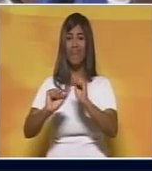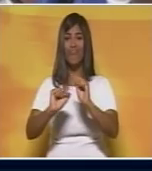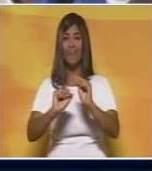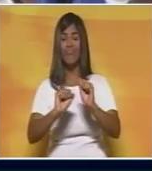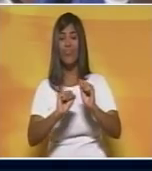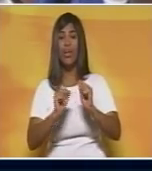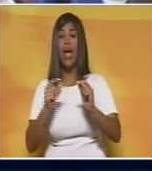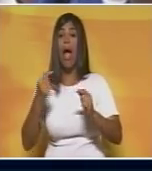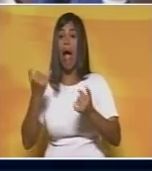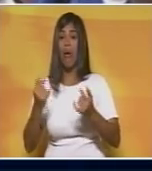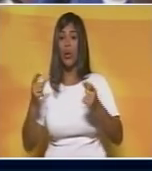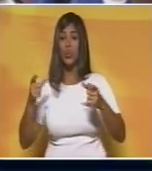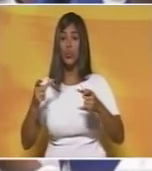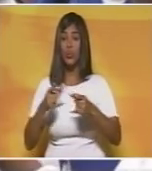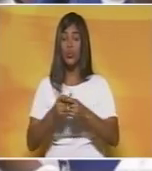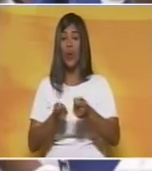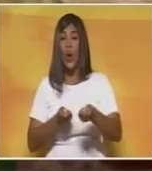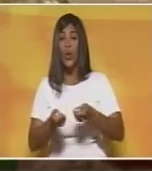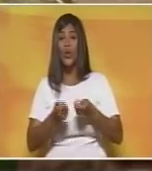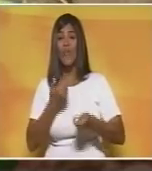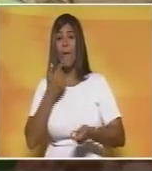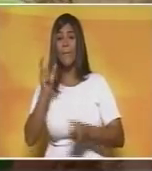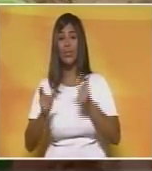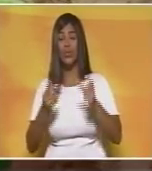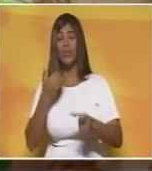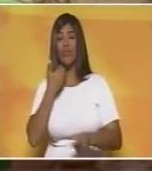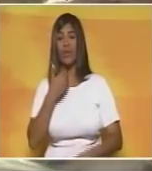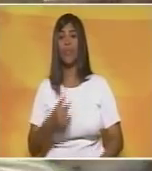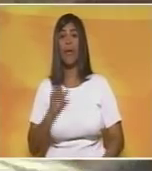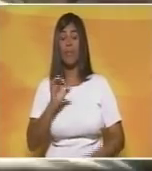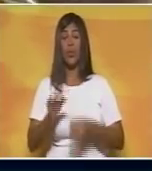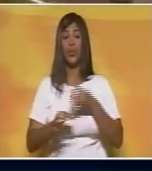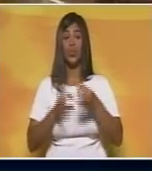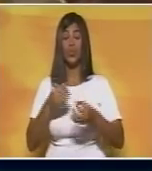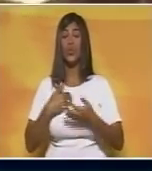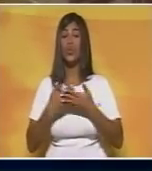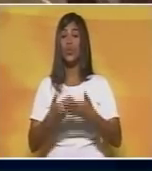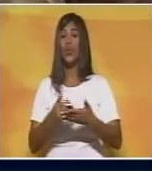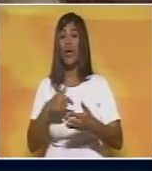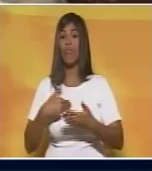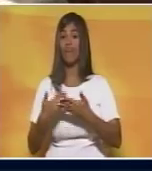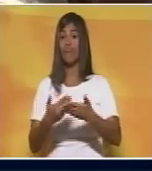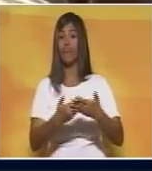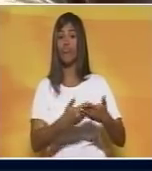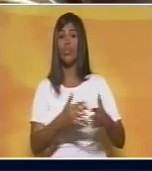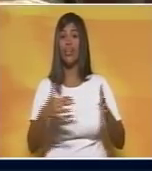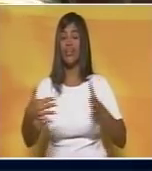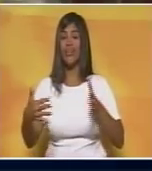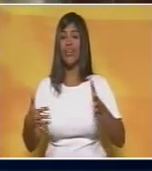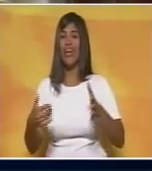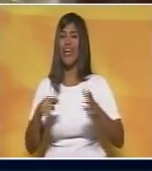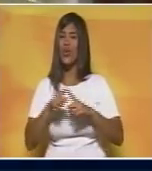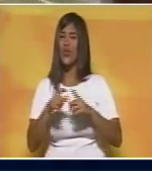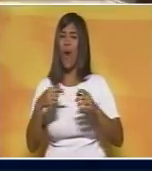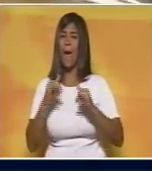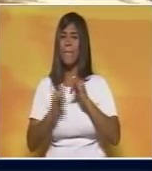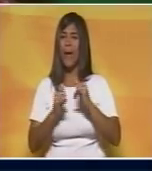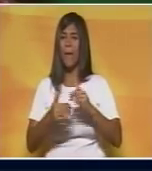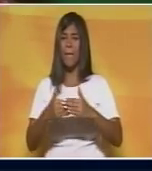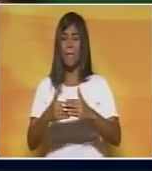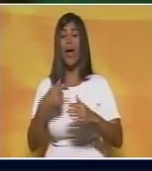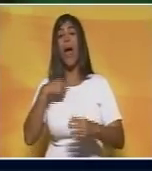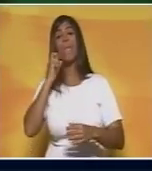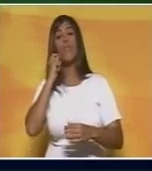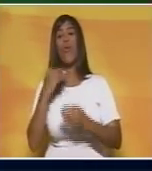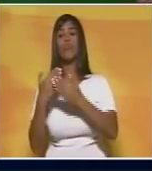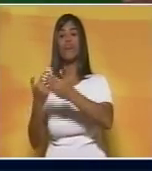poder disminuir, controlar esta enfermedad. Estas declaraciones fueron ofrecidas durante la entrega de canastillas a mujeres embarazadas en el